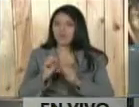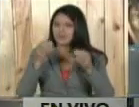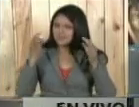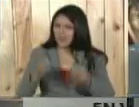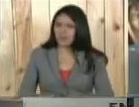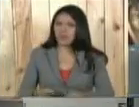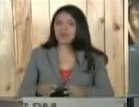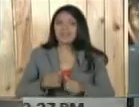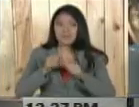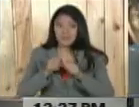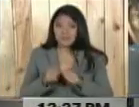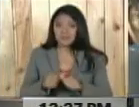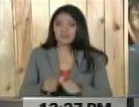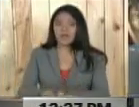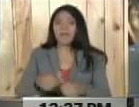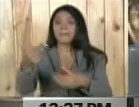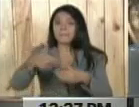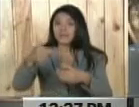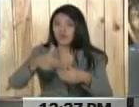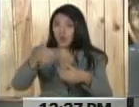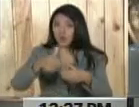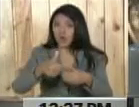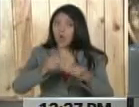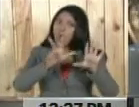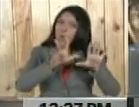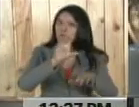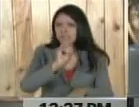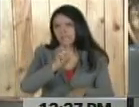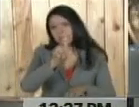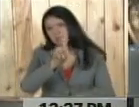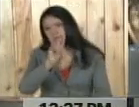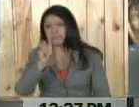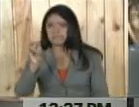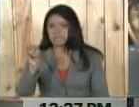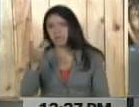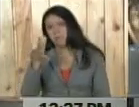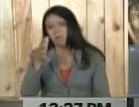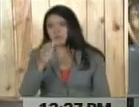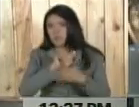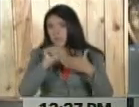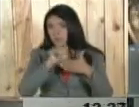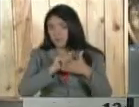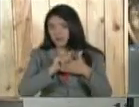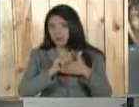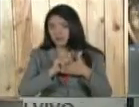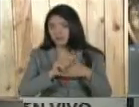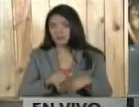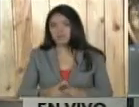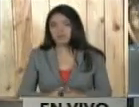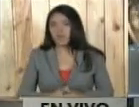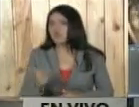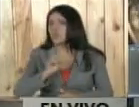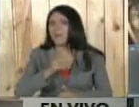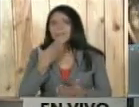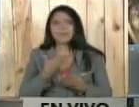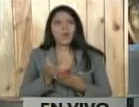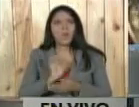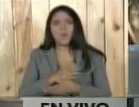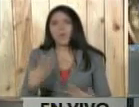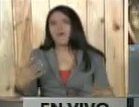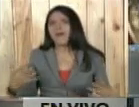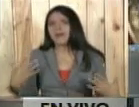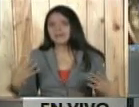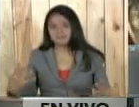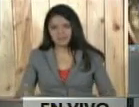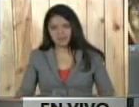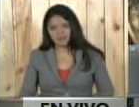hubiera mantenido el chorro petrolero a 80, 100, estoy seguro que no nos hubiéramos planteado con la urgencia